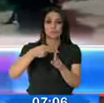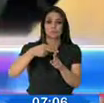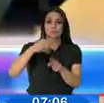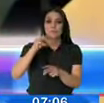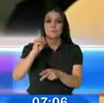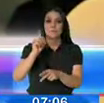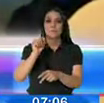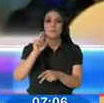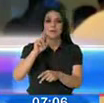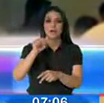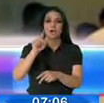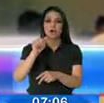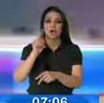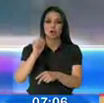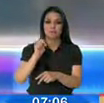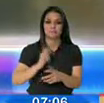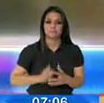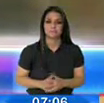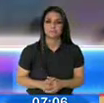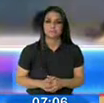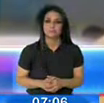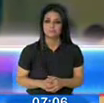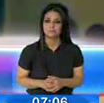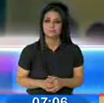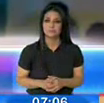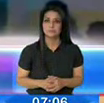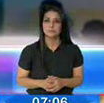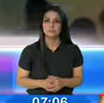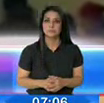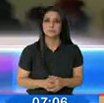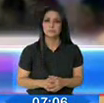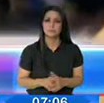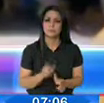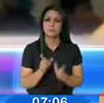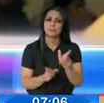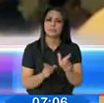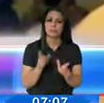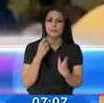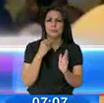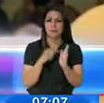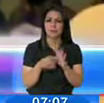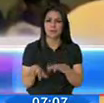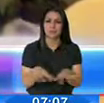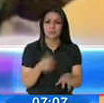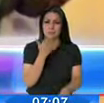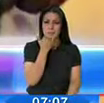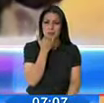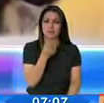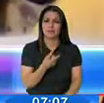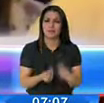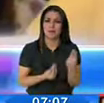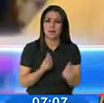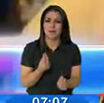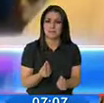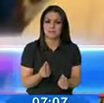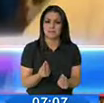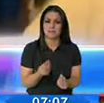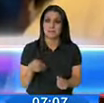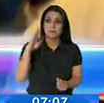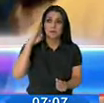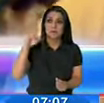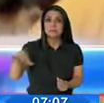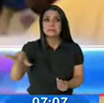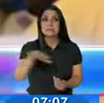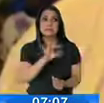B. La persona que delinquen y hacen sus cosas, como que están dándose cuenta que no hay ningún, en ese momento no hay la policía,